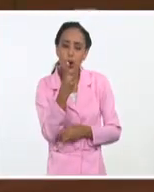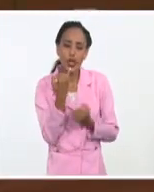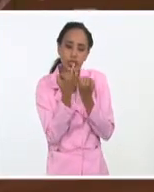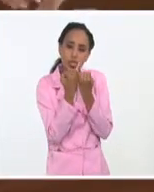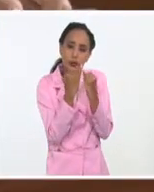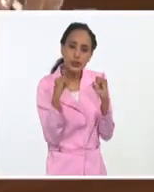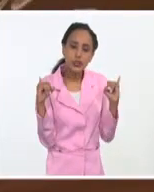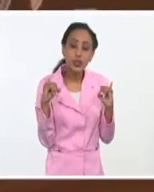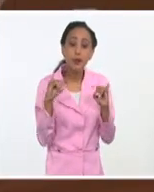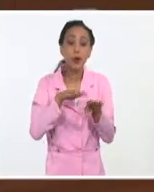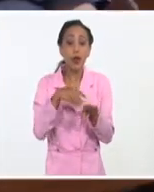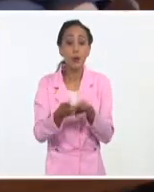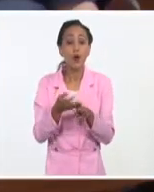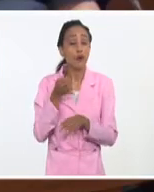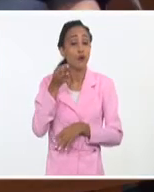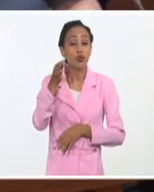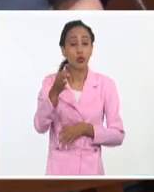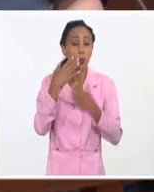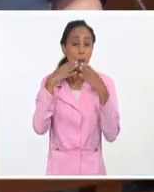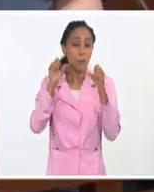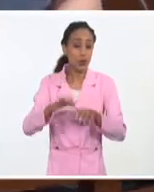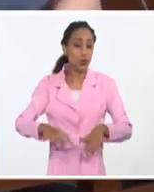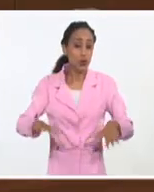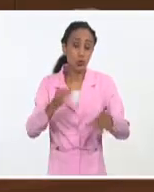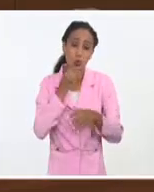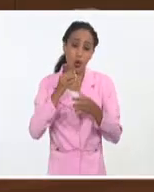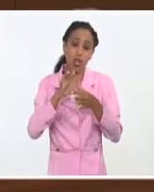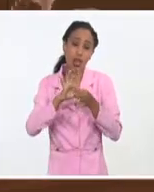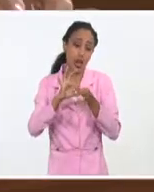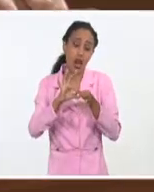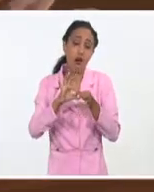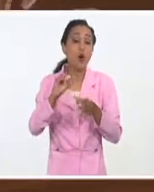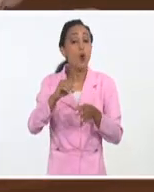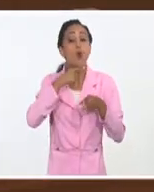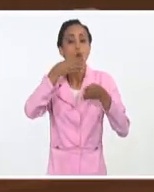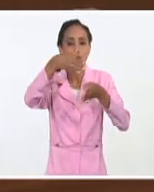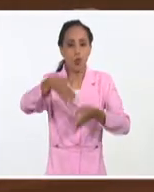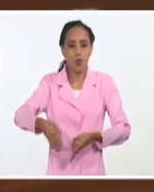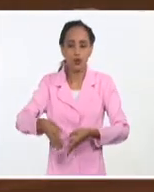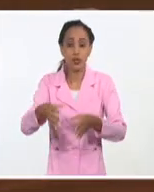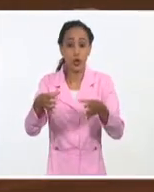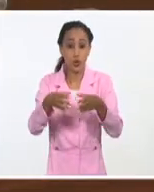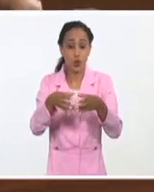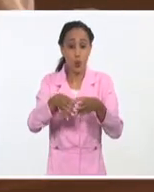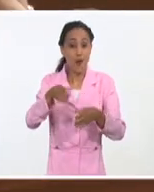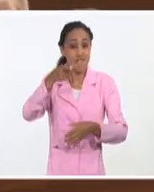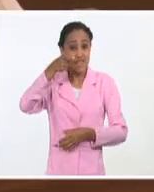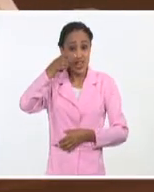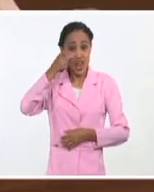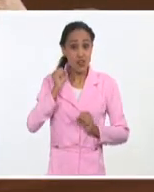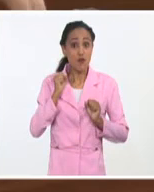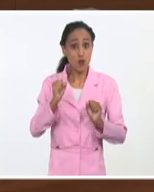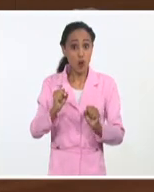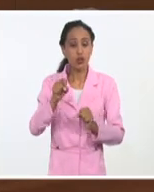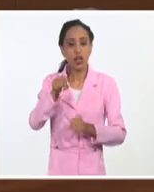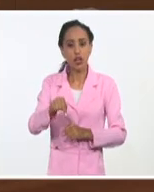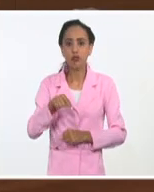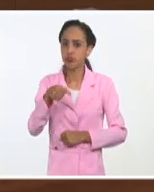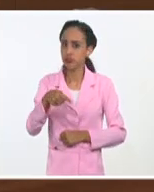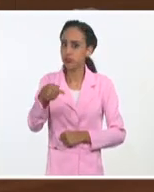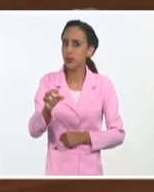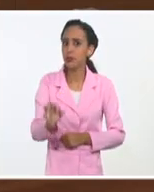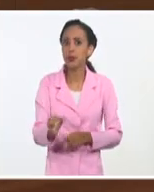así complicaciones que deriven en su agravamiento o muerte. Las unidades de vigilancia intensiva han contribuido a sistematizar la